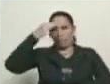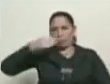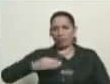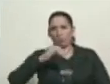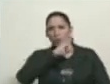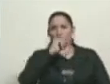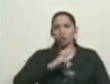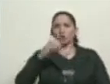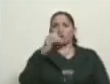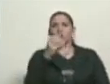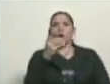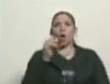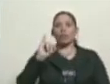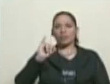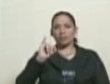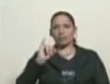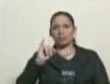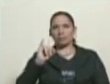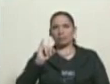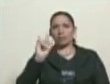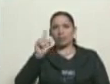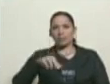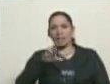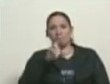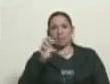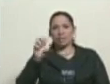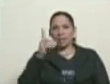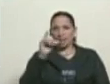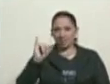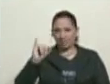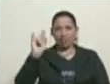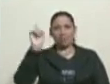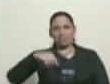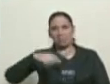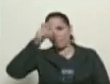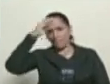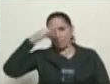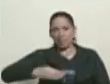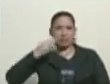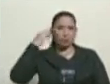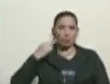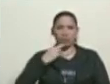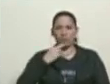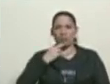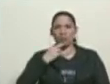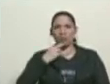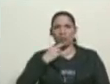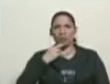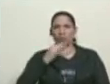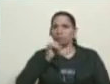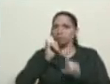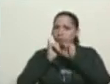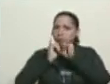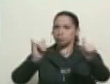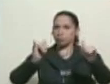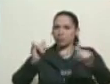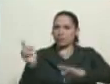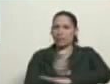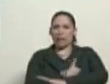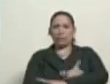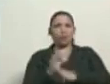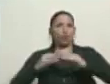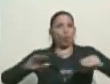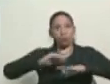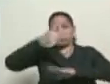zonas operativas de defensa integral, la milicia bolivariana se reportó de inmediato y todos sus